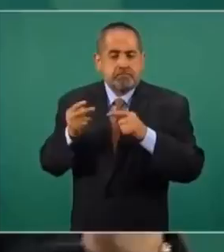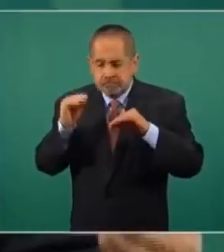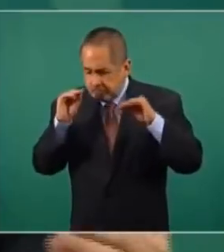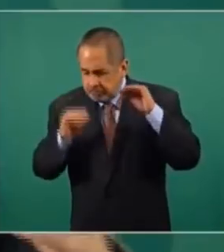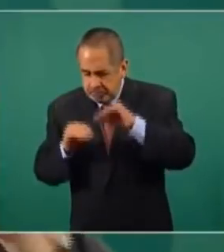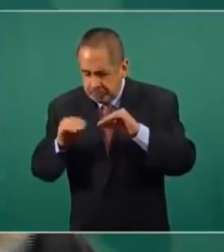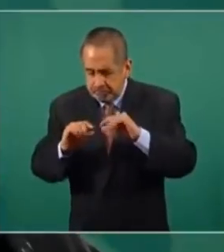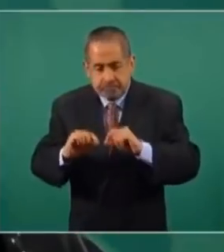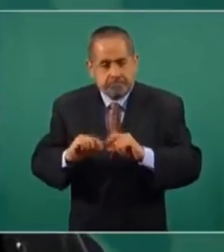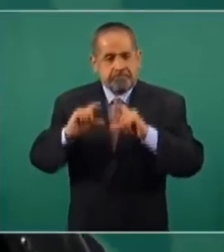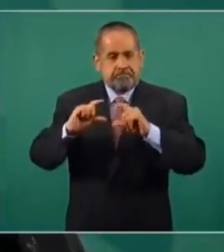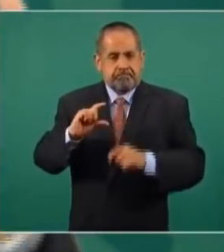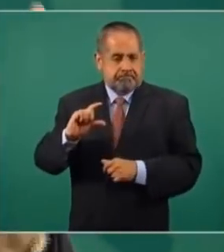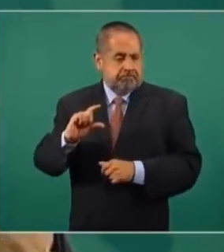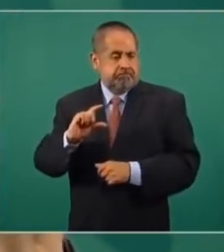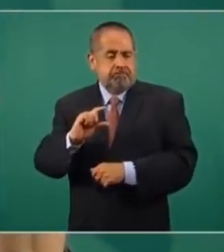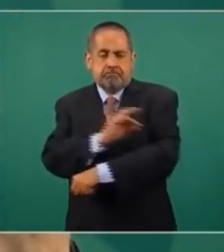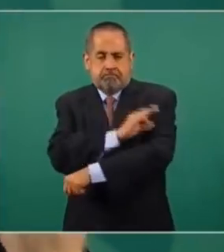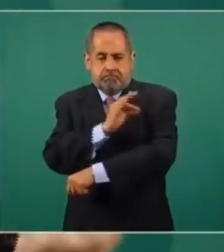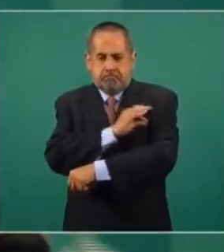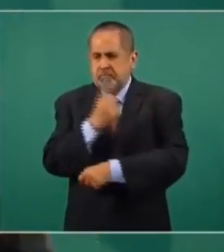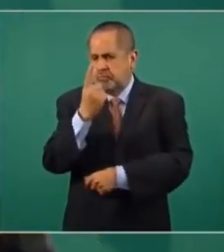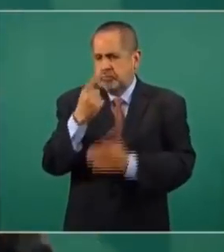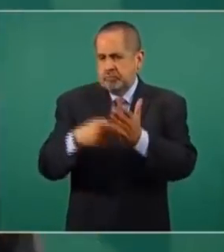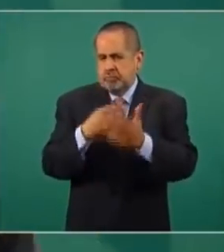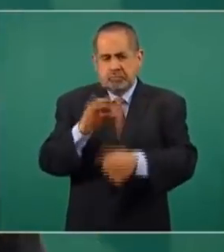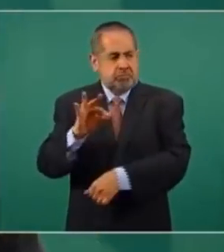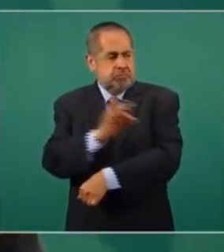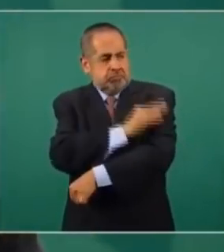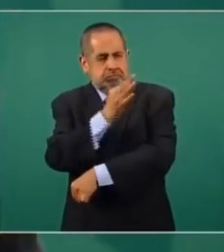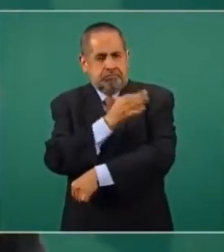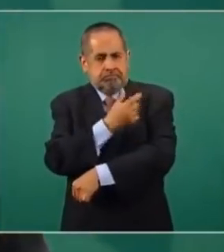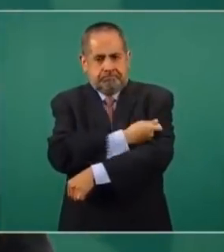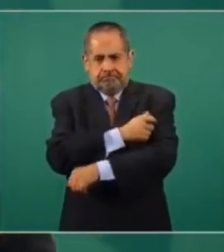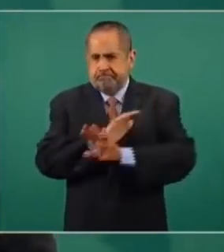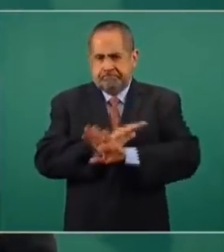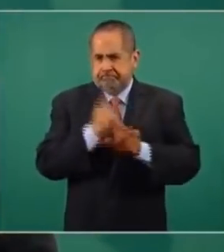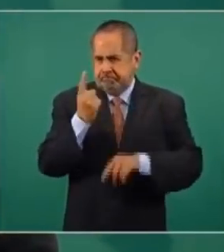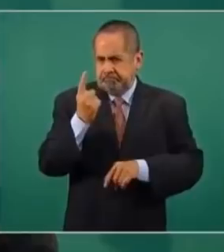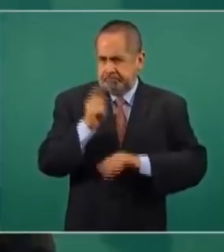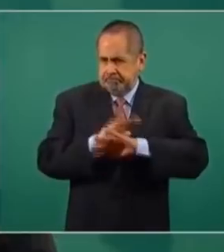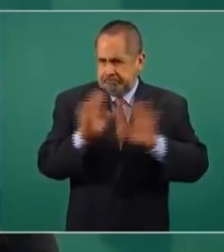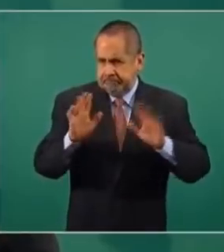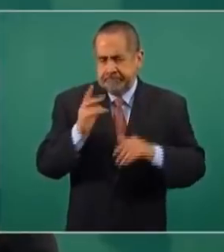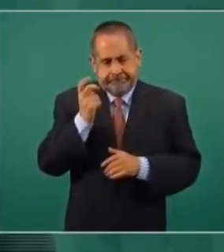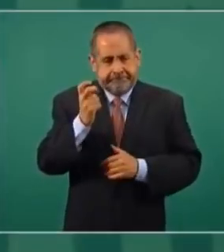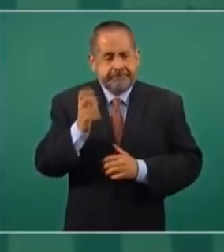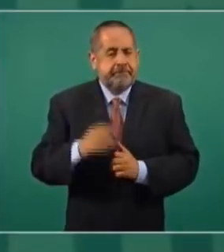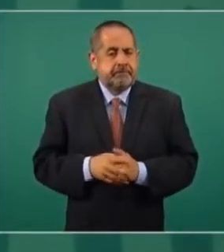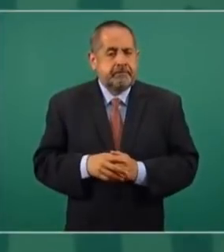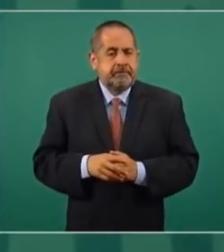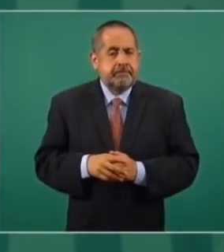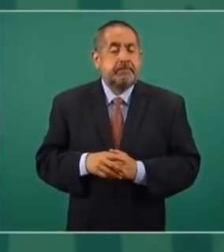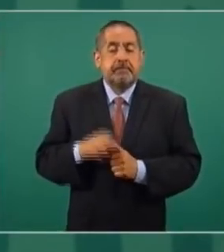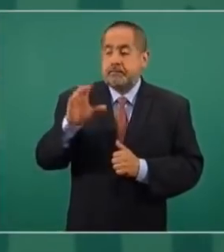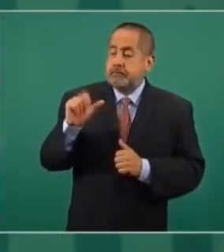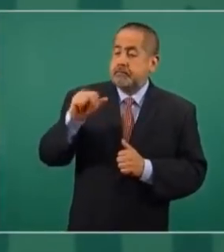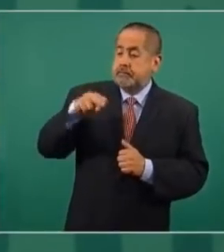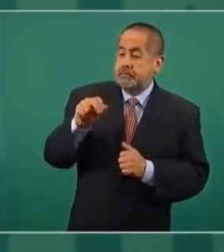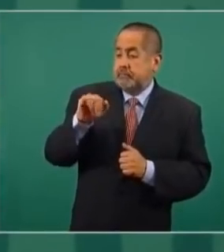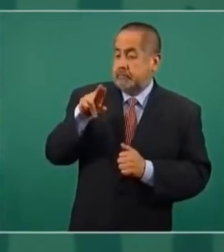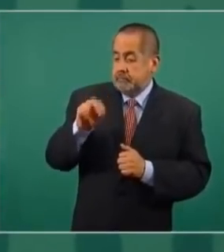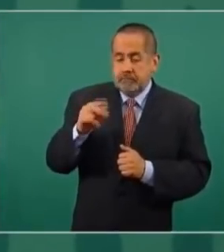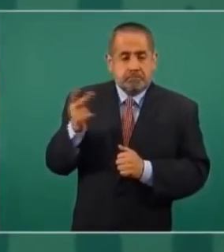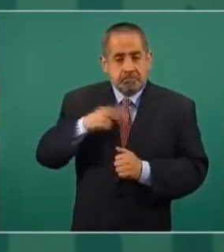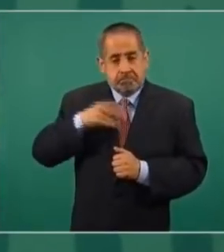desarrolló esta vacuna, que es de una sola dosis. Bueno, CanSino se hizo un